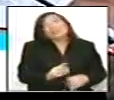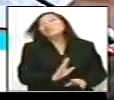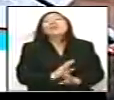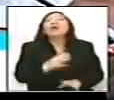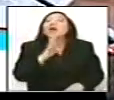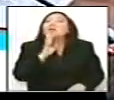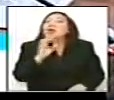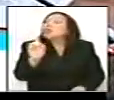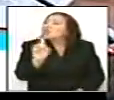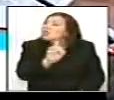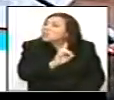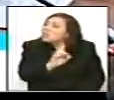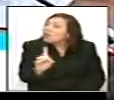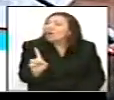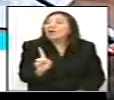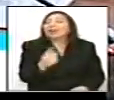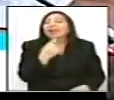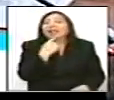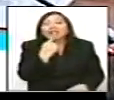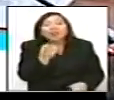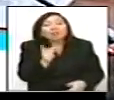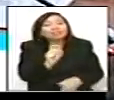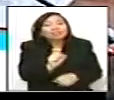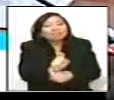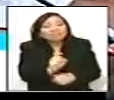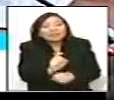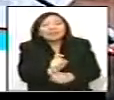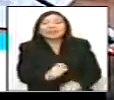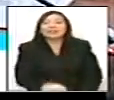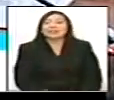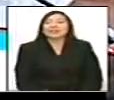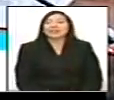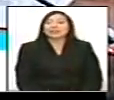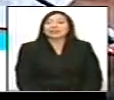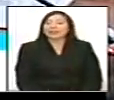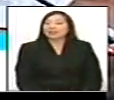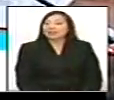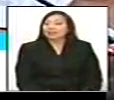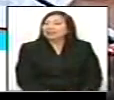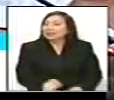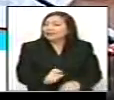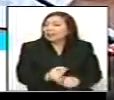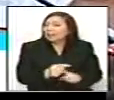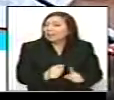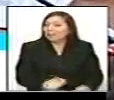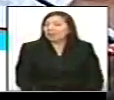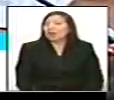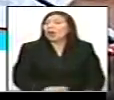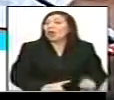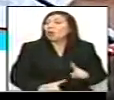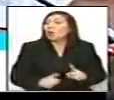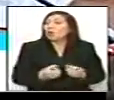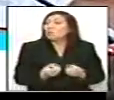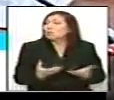no ha dicho eso. Y asumen el criterio en sus capacitaciones, en sus autocapacitaciones, que